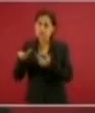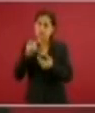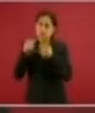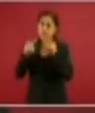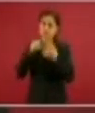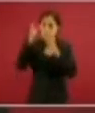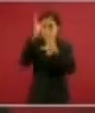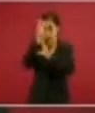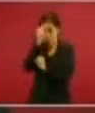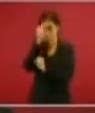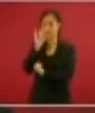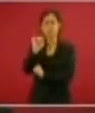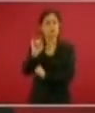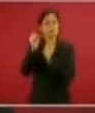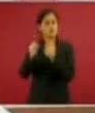pues un